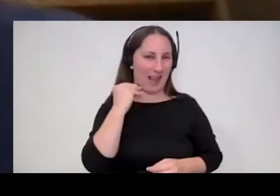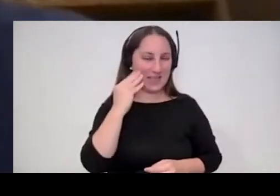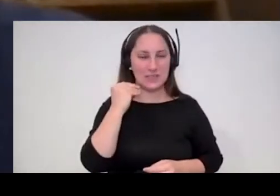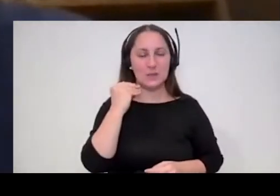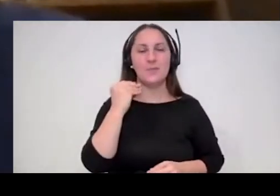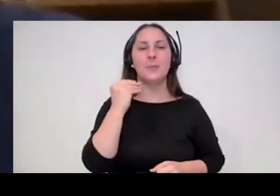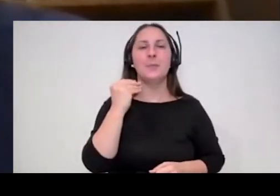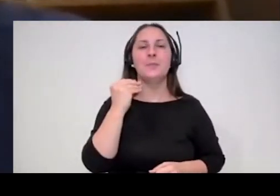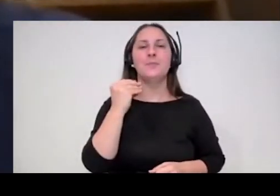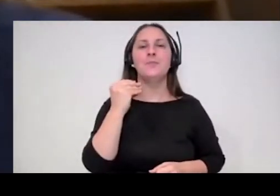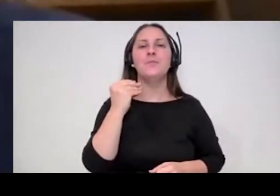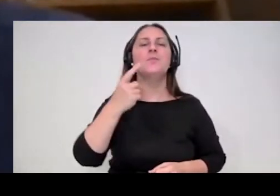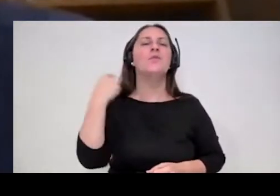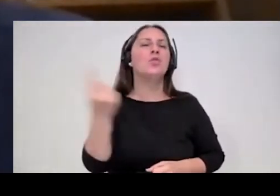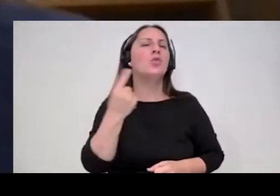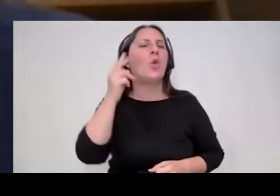lo que encontramos es